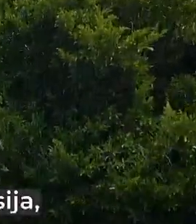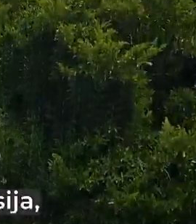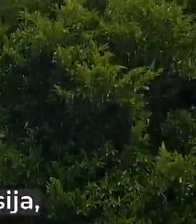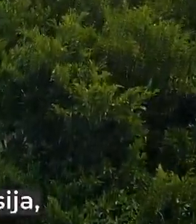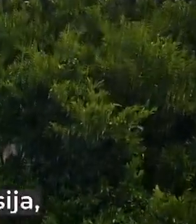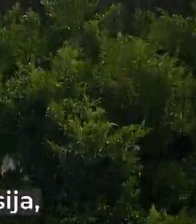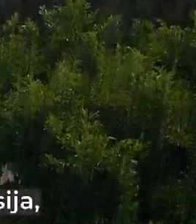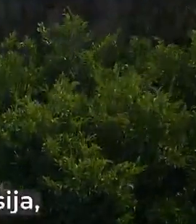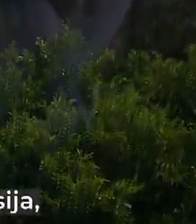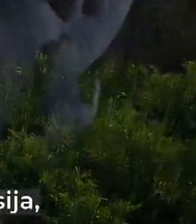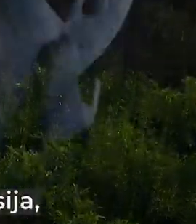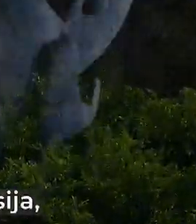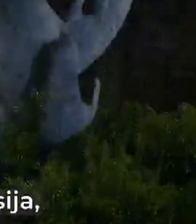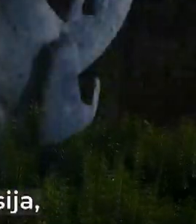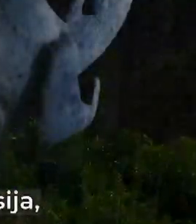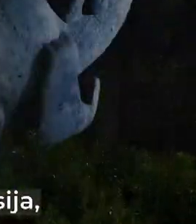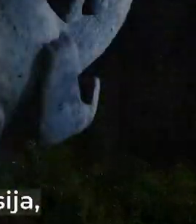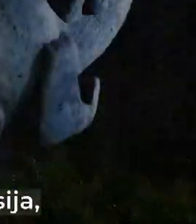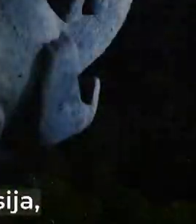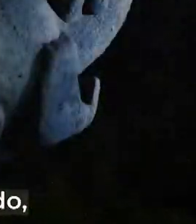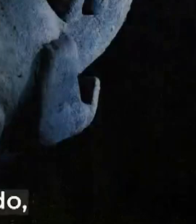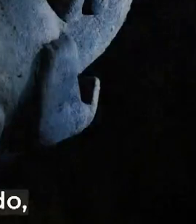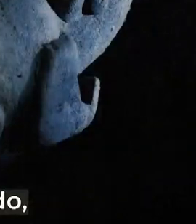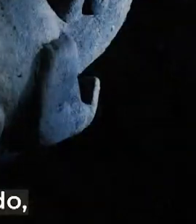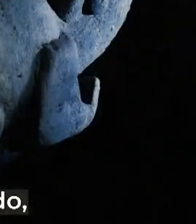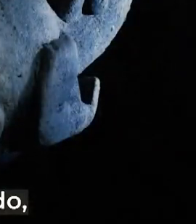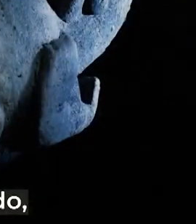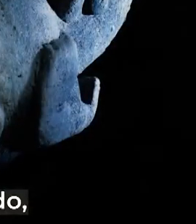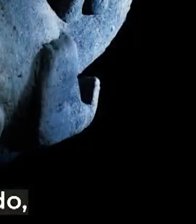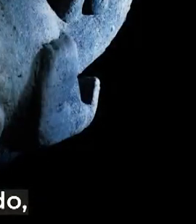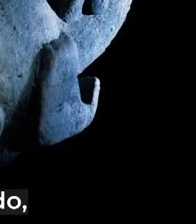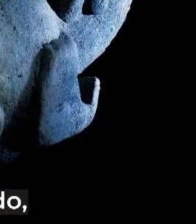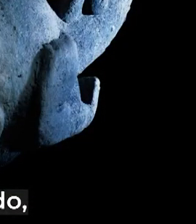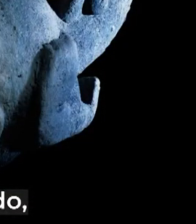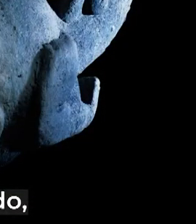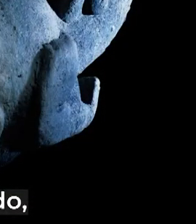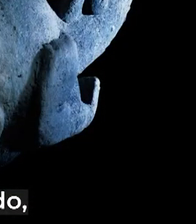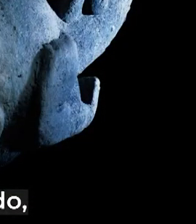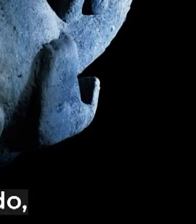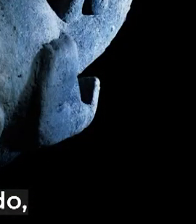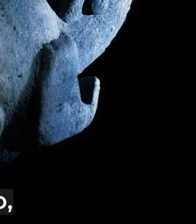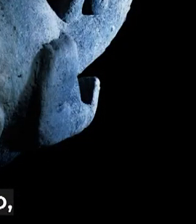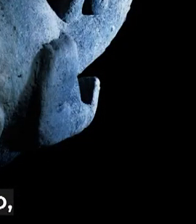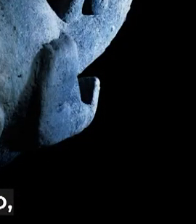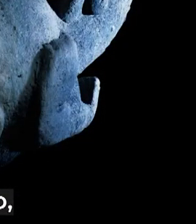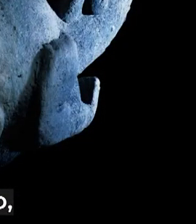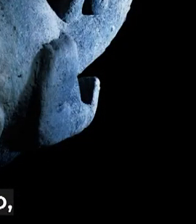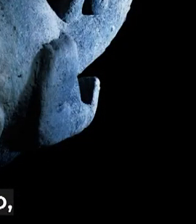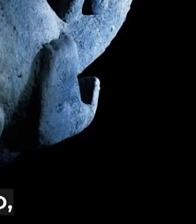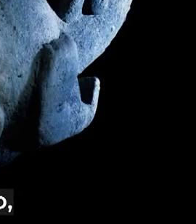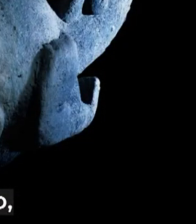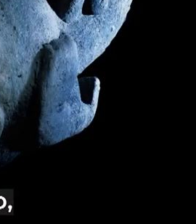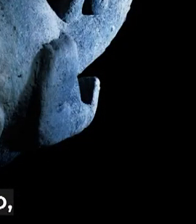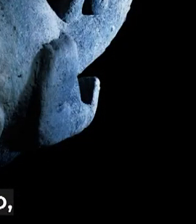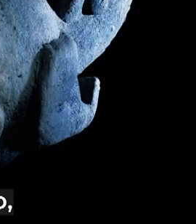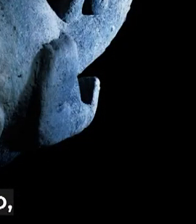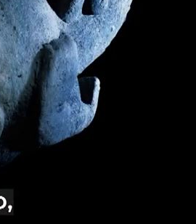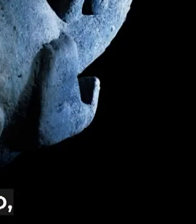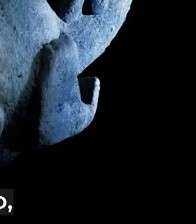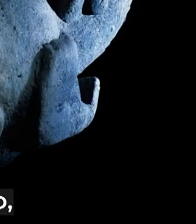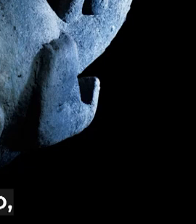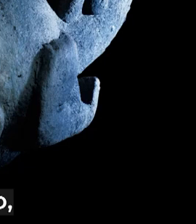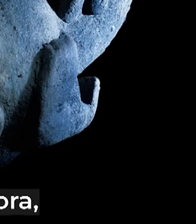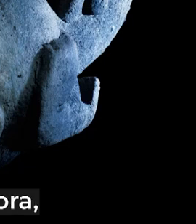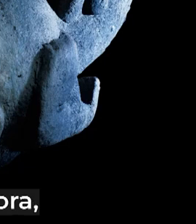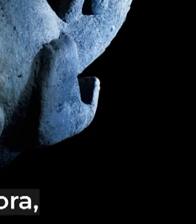singular belleza, como esta vasija, procedente del llamado templo adosado, con cuerpo de animal y rostro